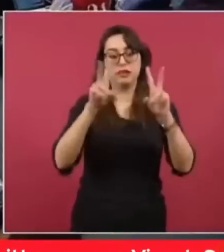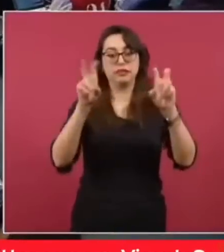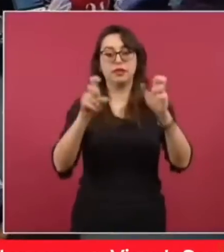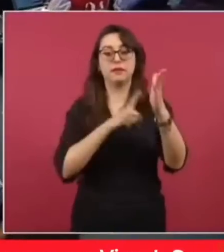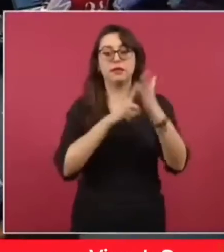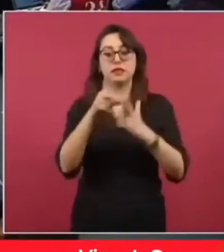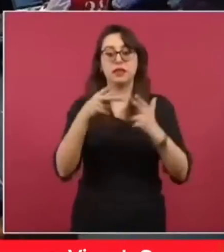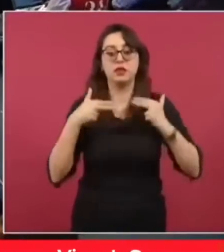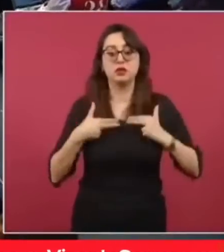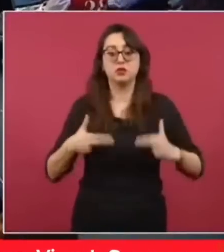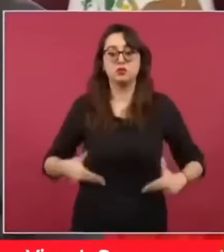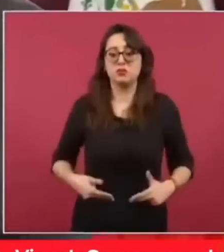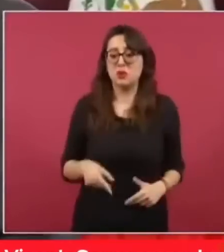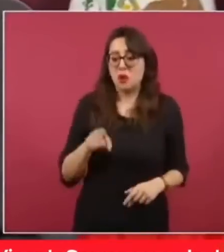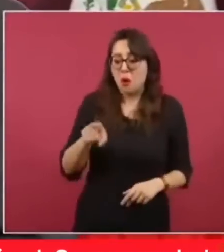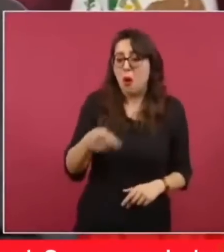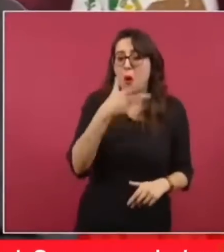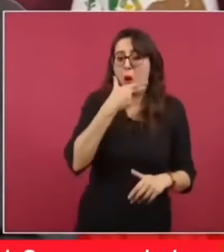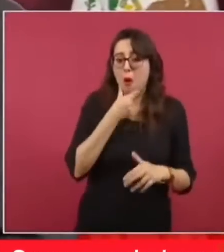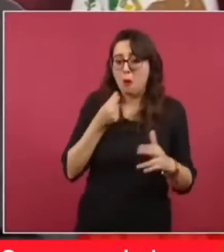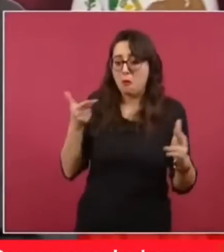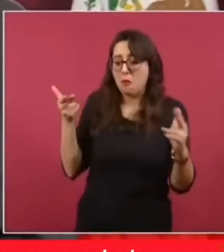Que eso no era justicia